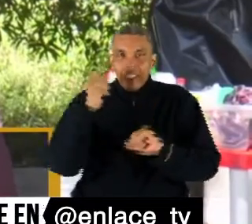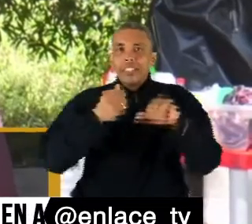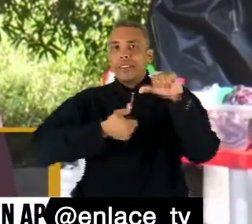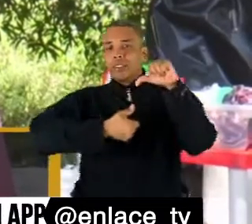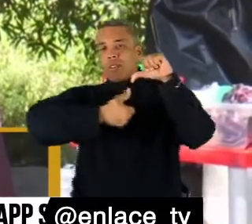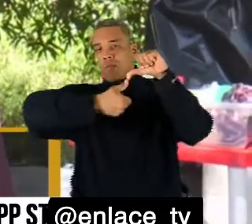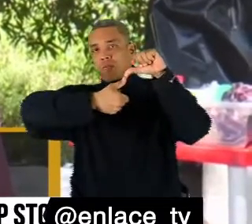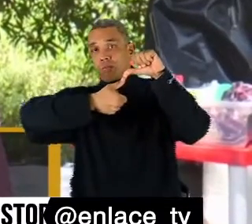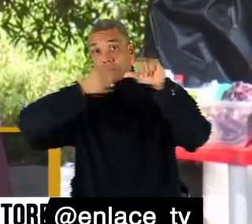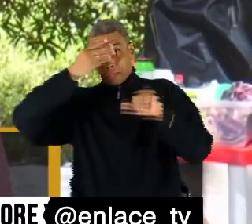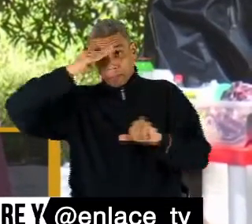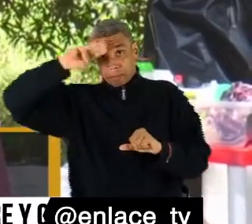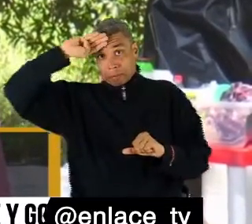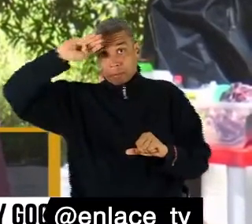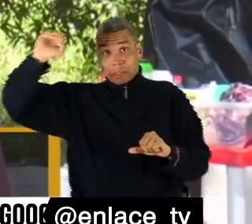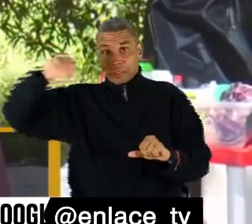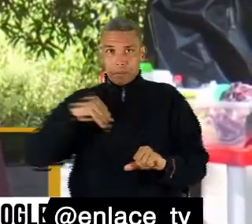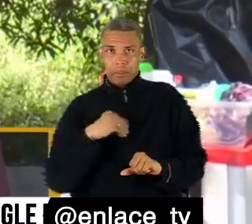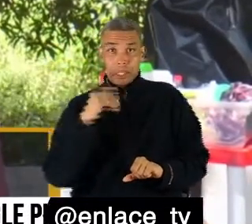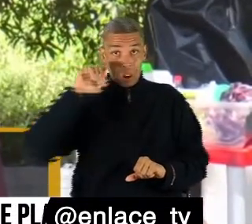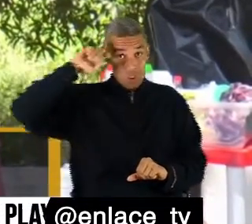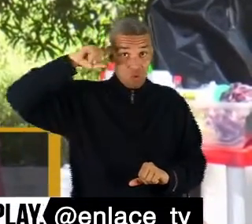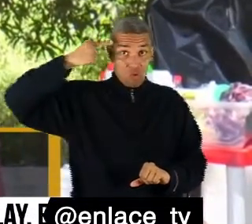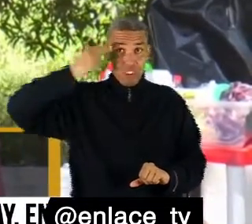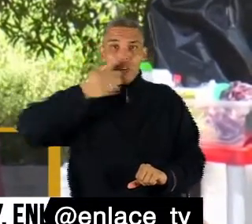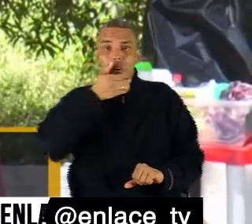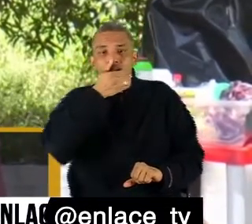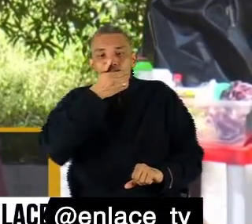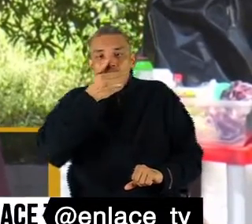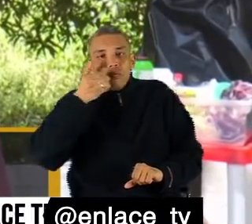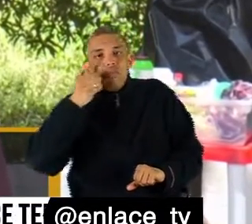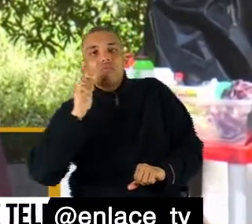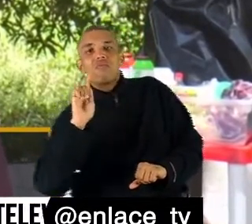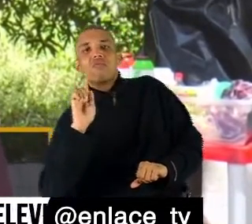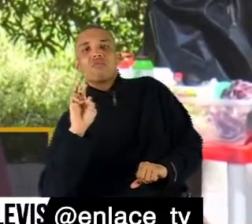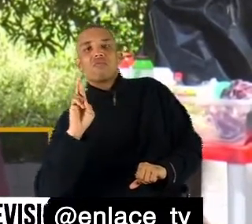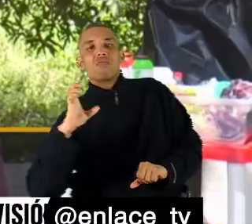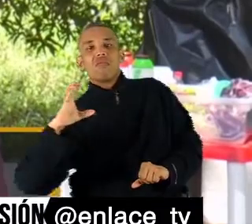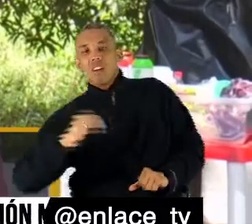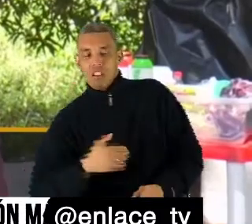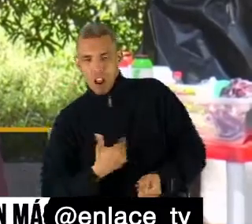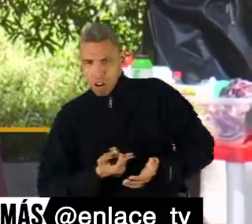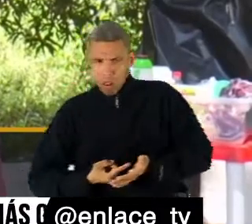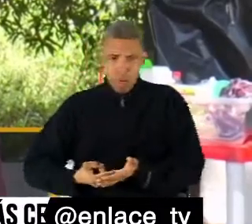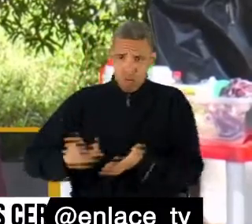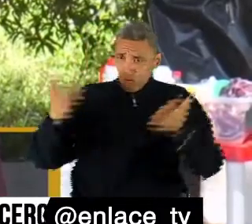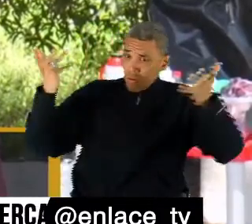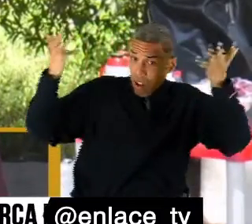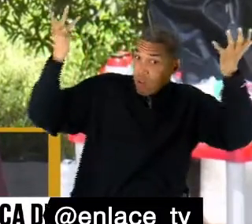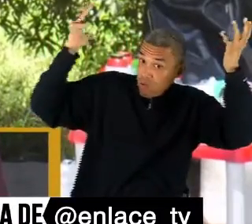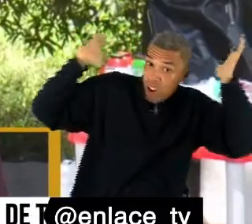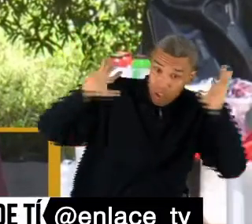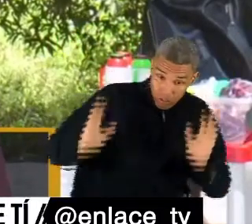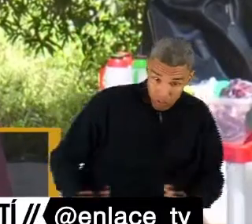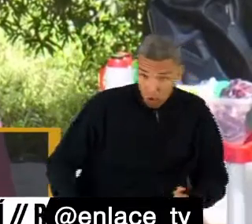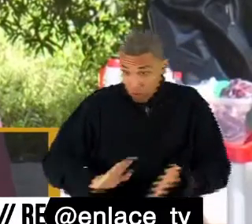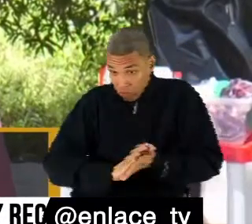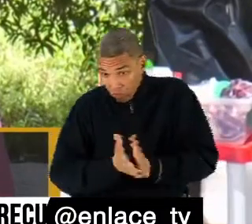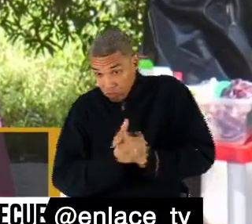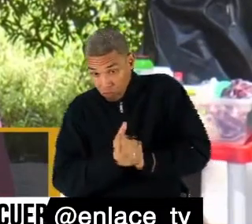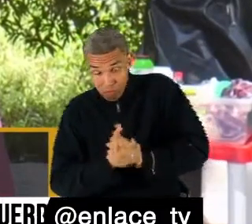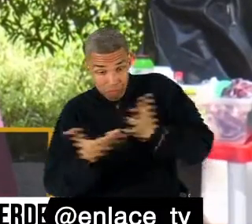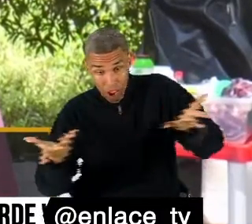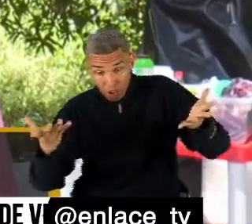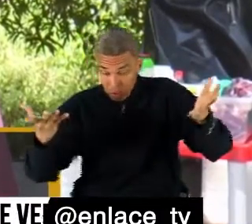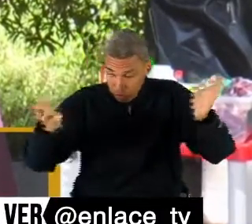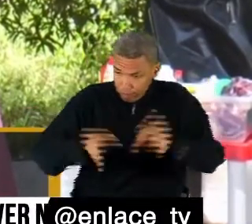pueblo de a pie. Están hablando de una paz, pero se está haciendo una paz precisamente para terminar de acomodar a